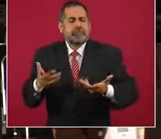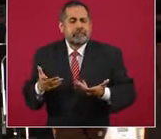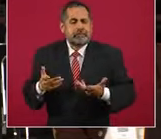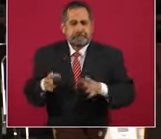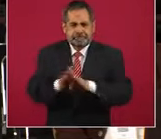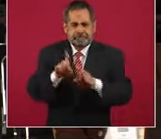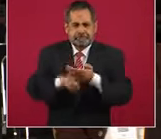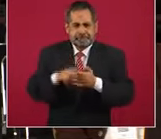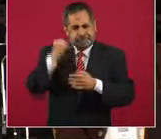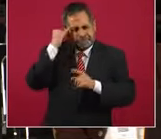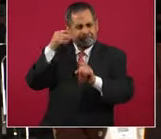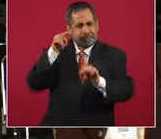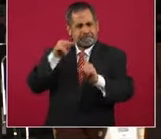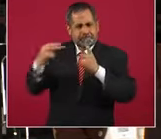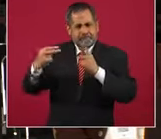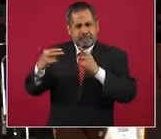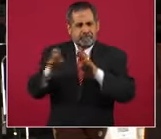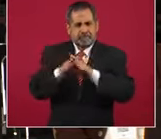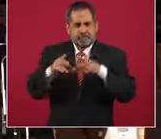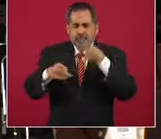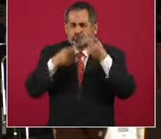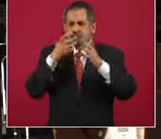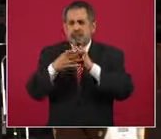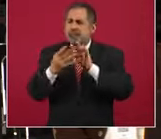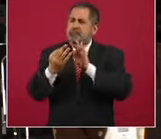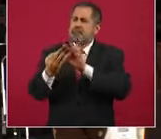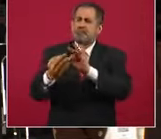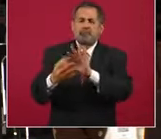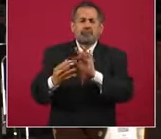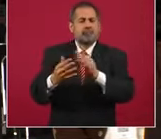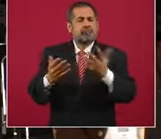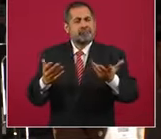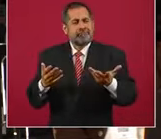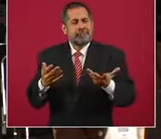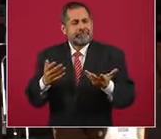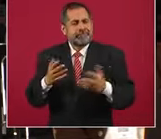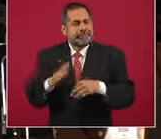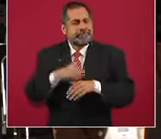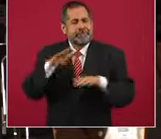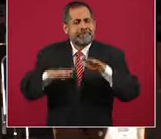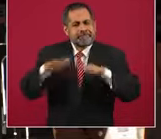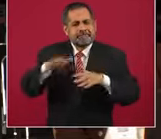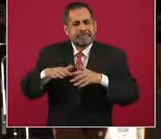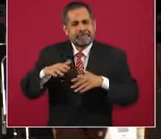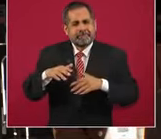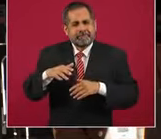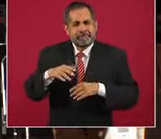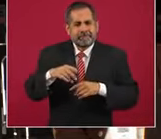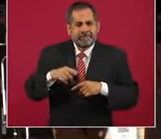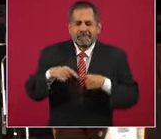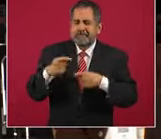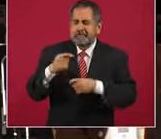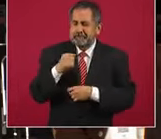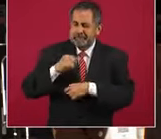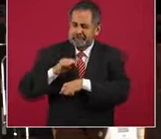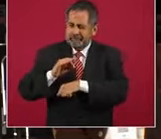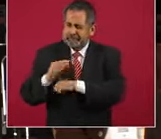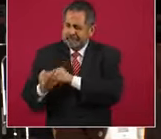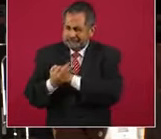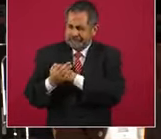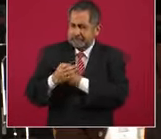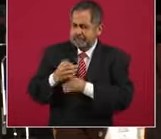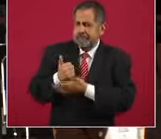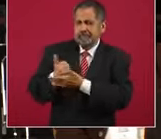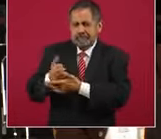esta perspectiva que usted le comenta a los ciudadanos sobre por qué a veces se tiene que pagar con cuotas políticas y no se